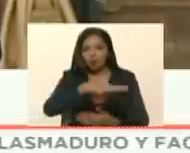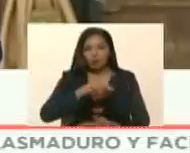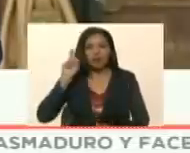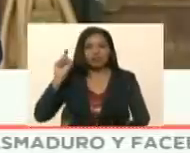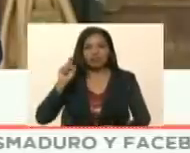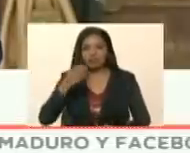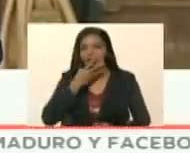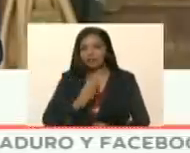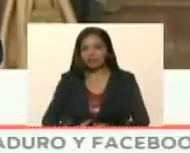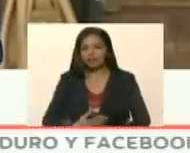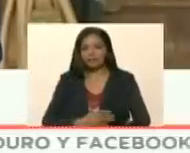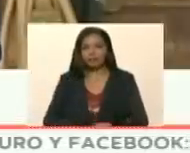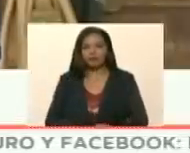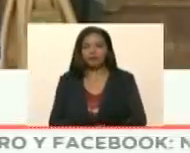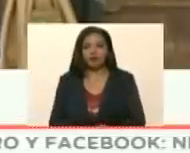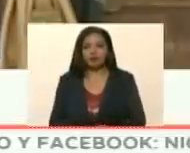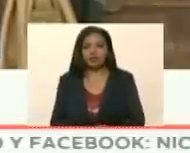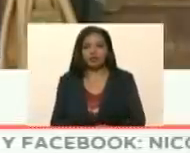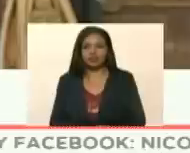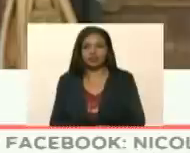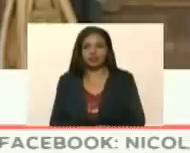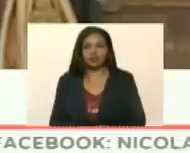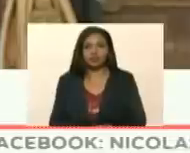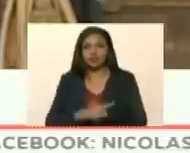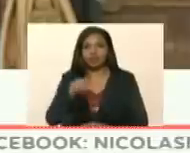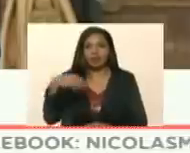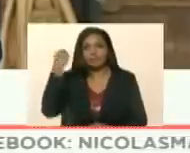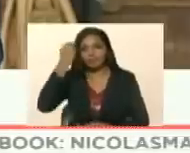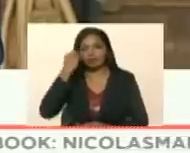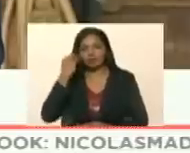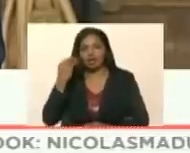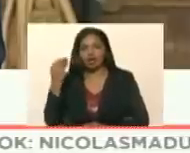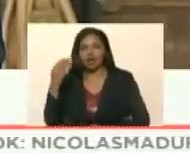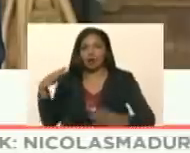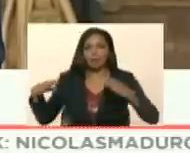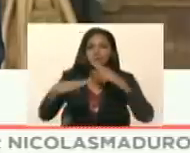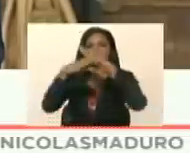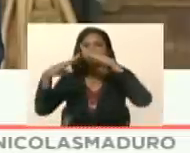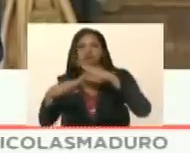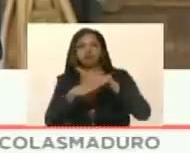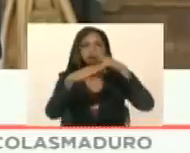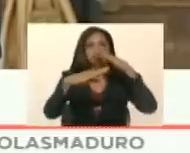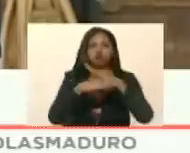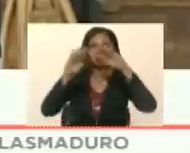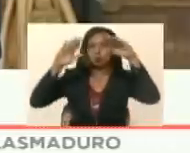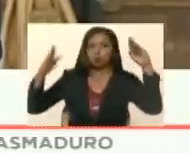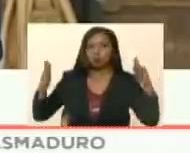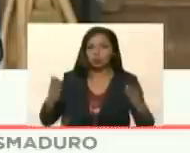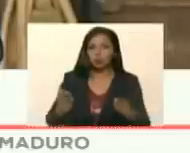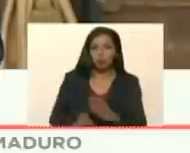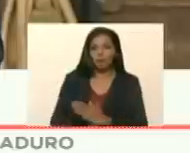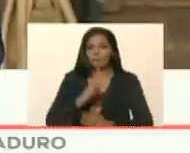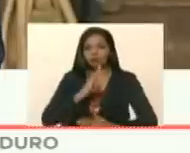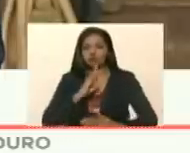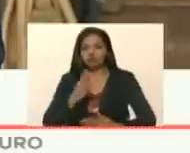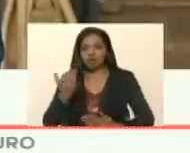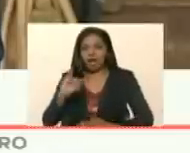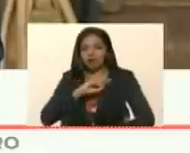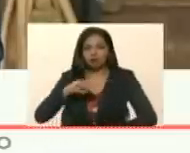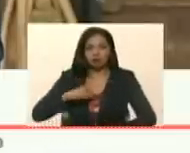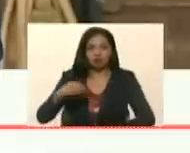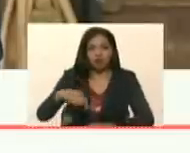necesita en diciembre. Ustedes saben que nos tienen un bloqueo, una persecución mundial de las cuentas, y este